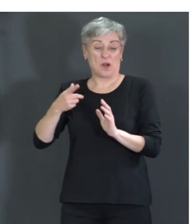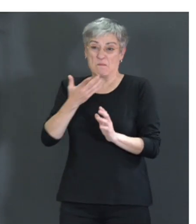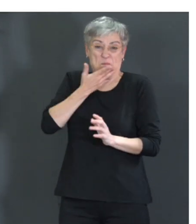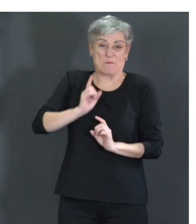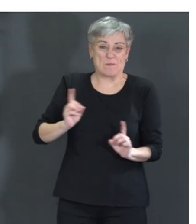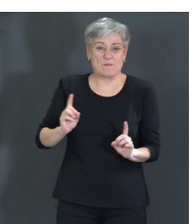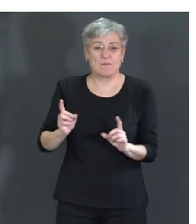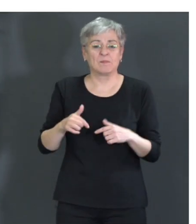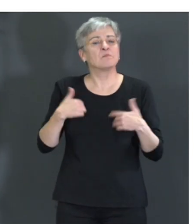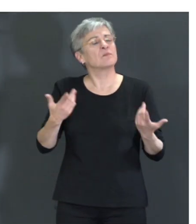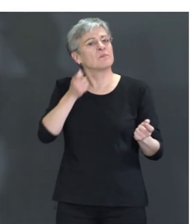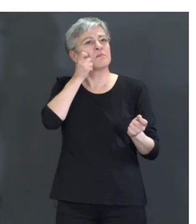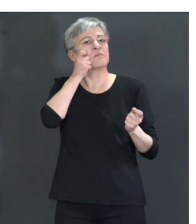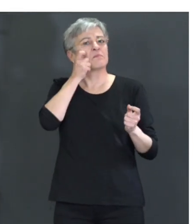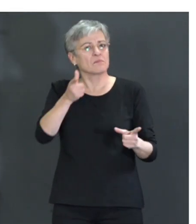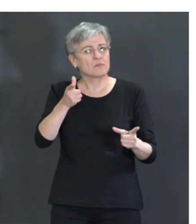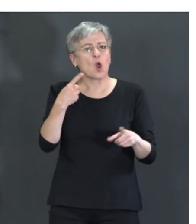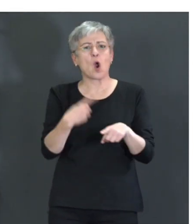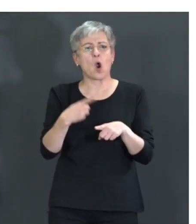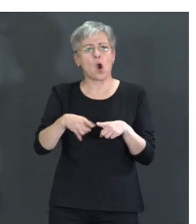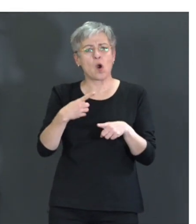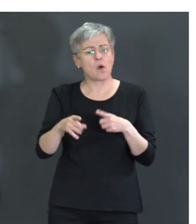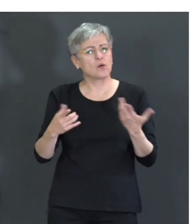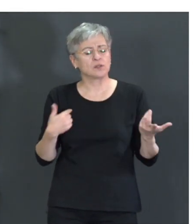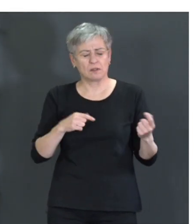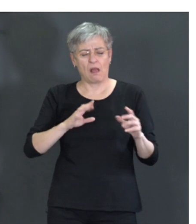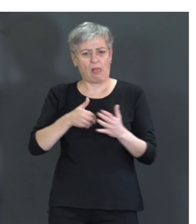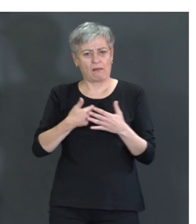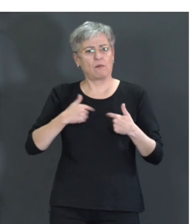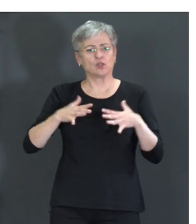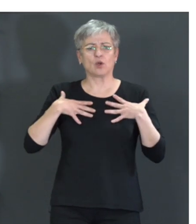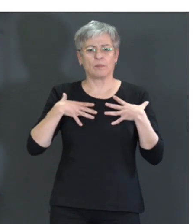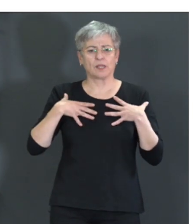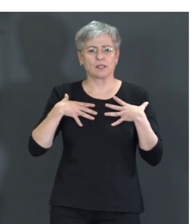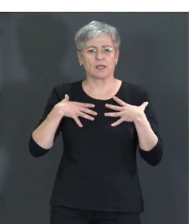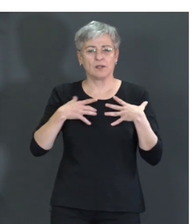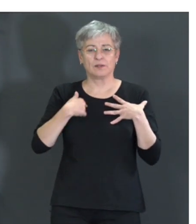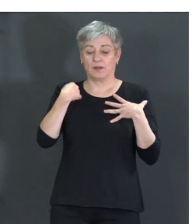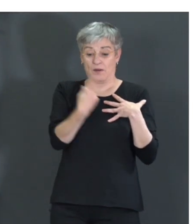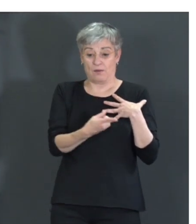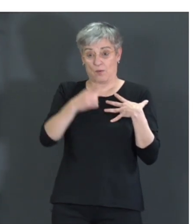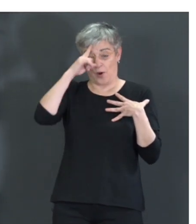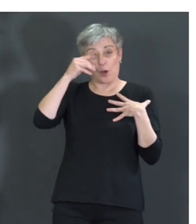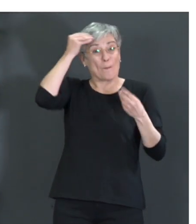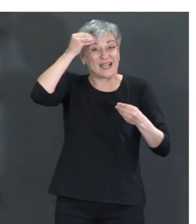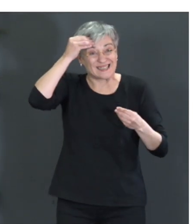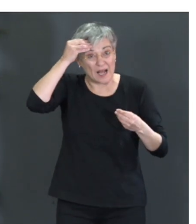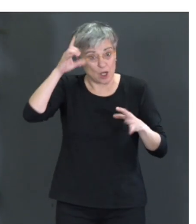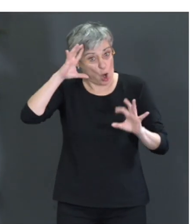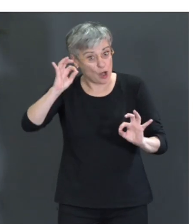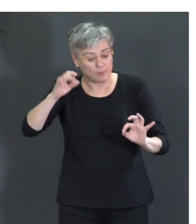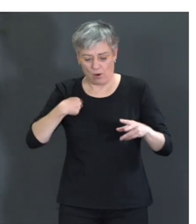es que descubrimos hallazgos importantes, algunos que incluso nos sorprendieron, que luego los piensas y tienen toda la lógica, pero de inicio no